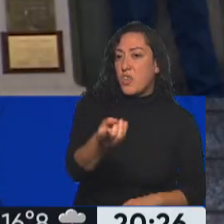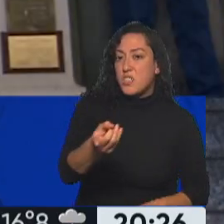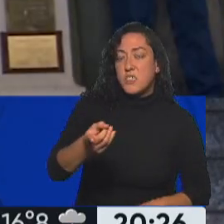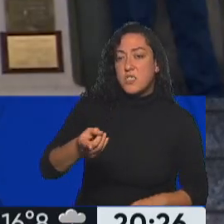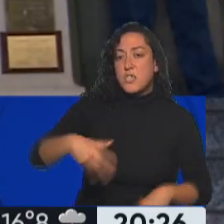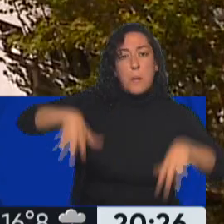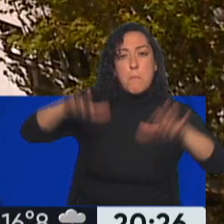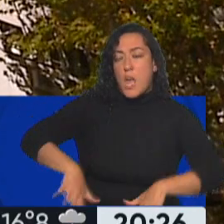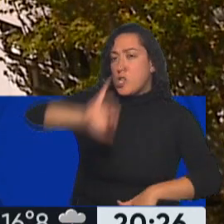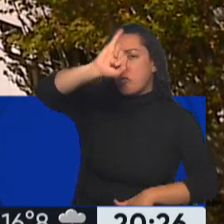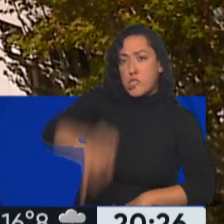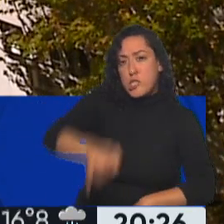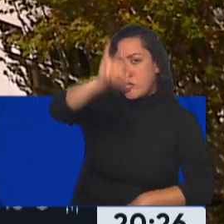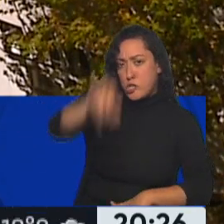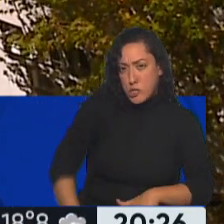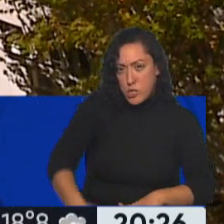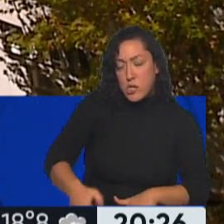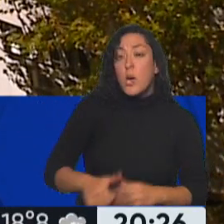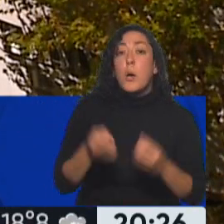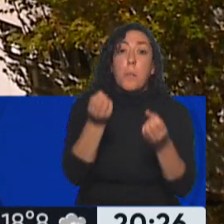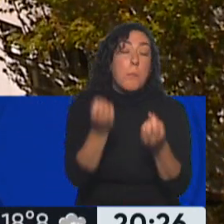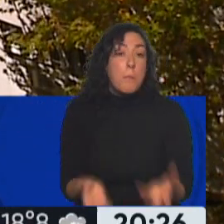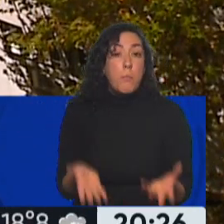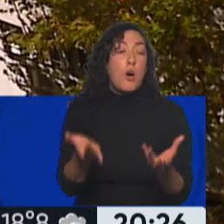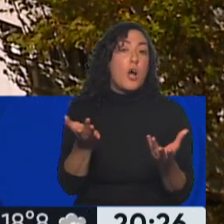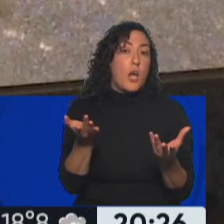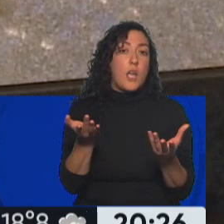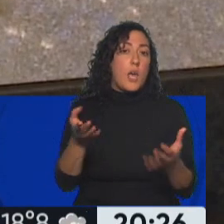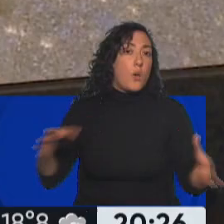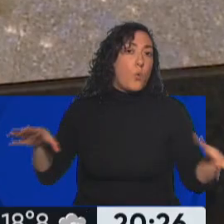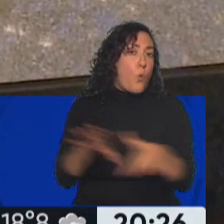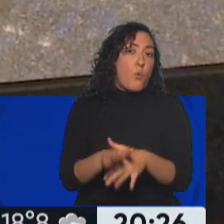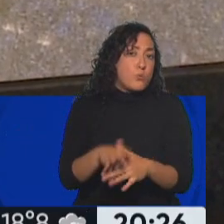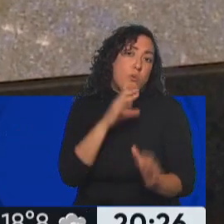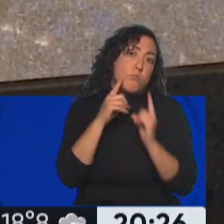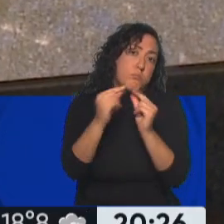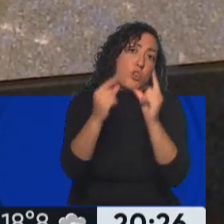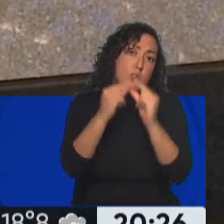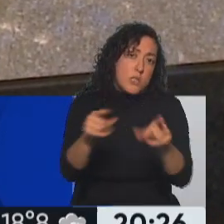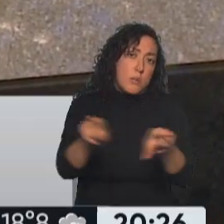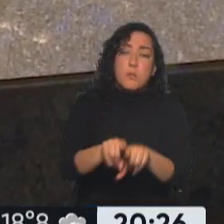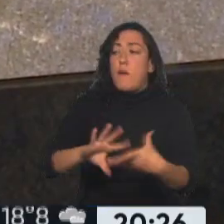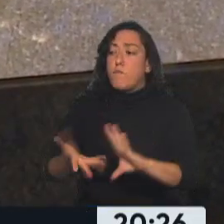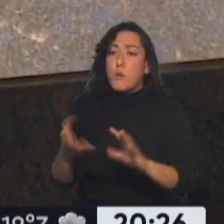que se levante el paro del jueves, ya que la protesta es un reclamo tan justo como que se atienda al sector más vulnerable.